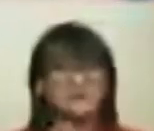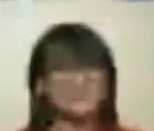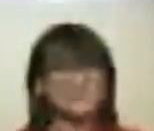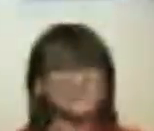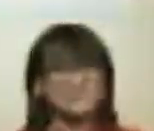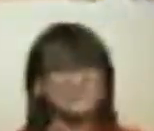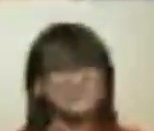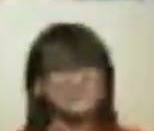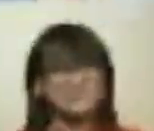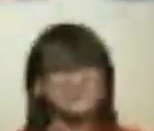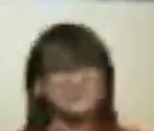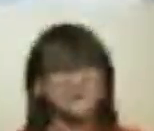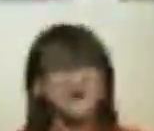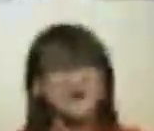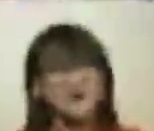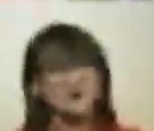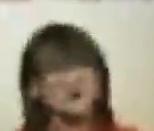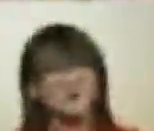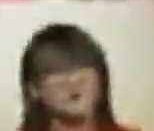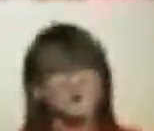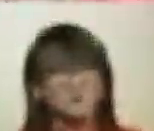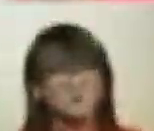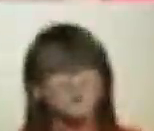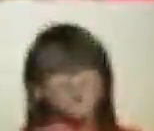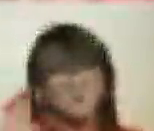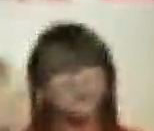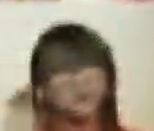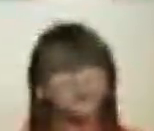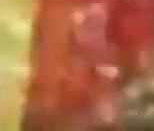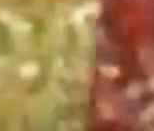con amor a recuperar nuestra patria